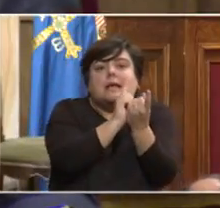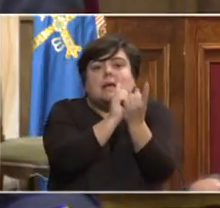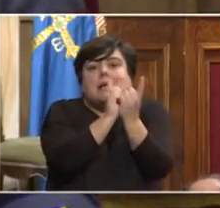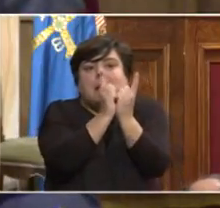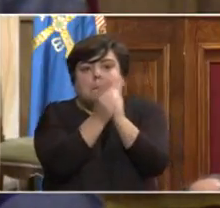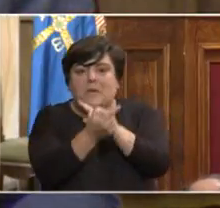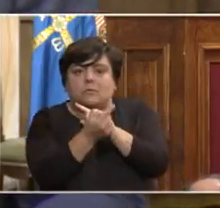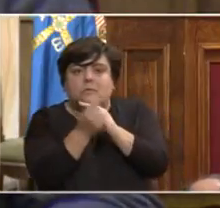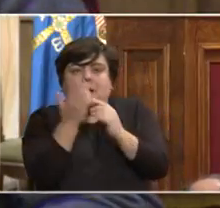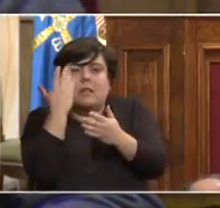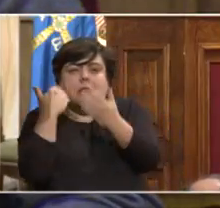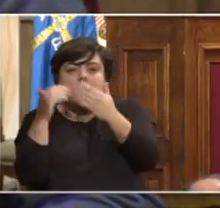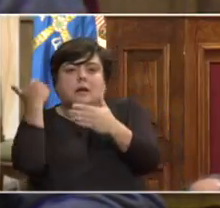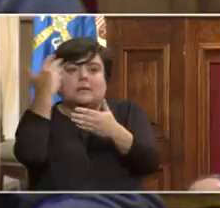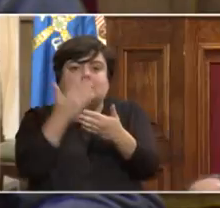décadas.